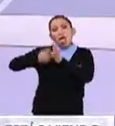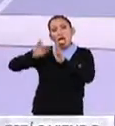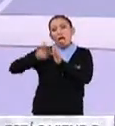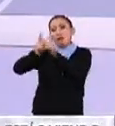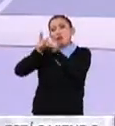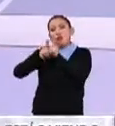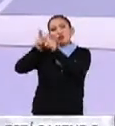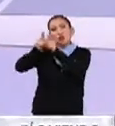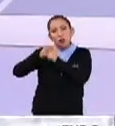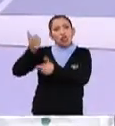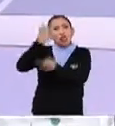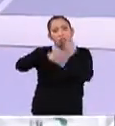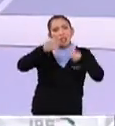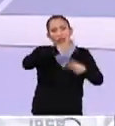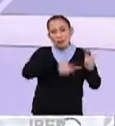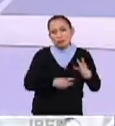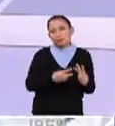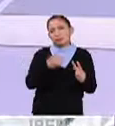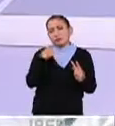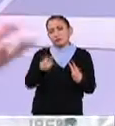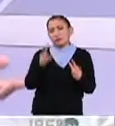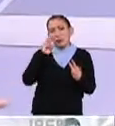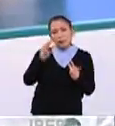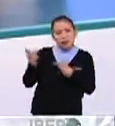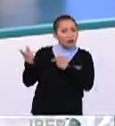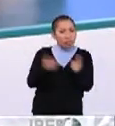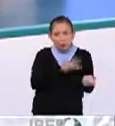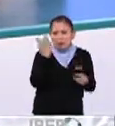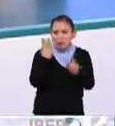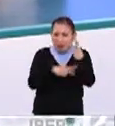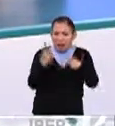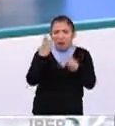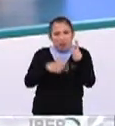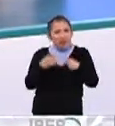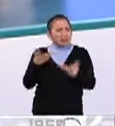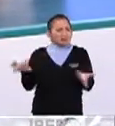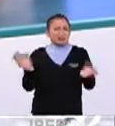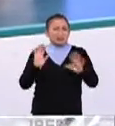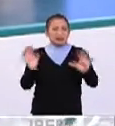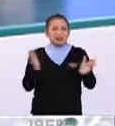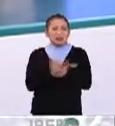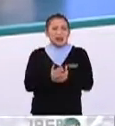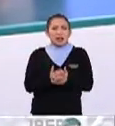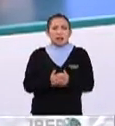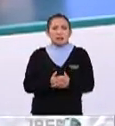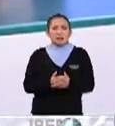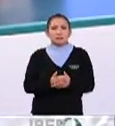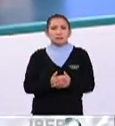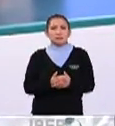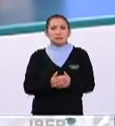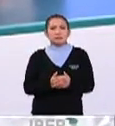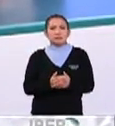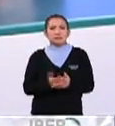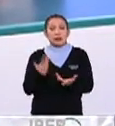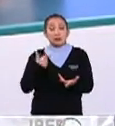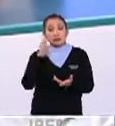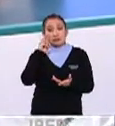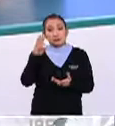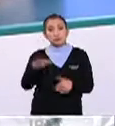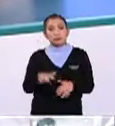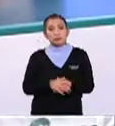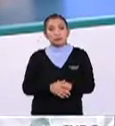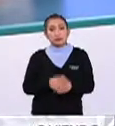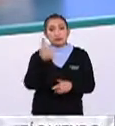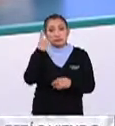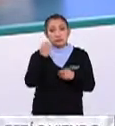se vuelva común no solo el estar viendo las caravanas o los migrantes, esta numeralia que comentas que pues es alarmante, ¿no? Que